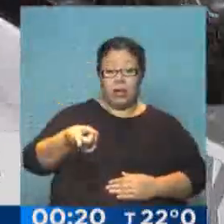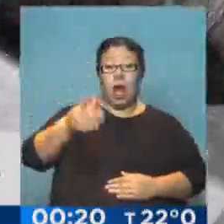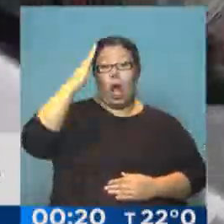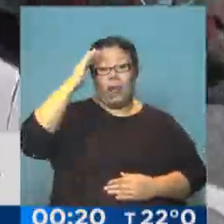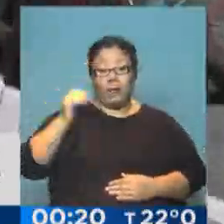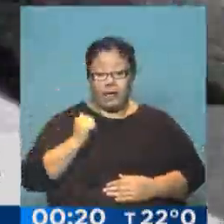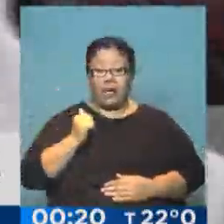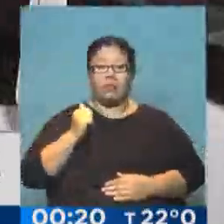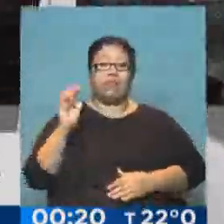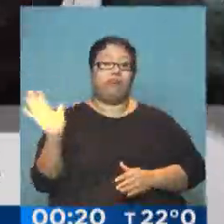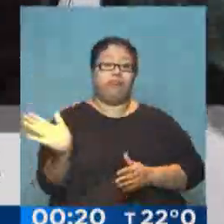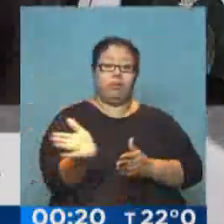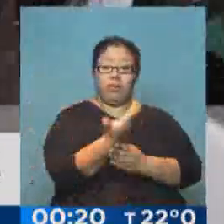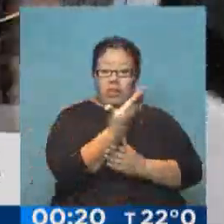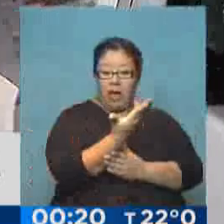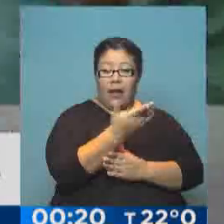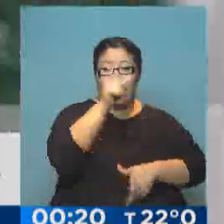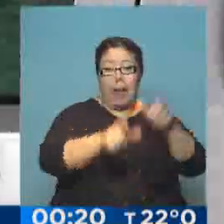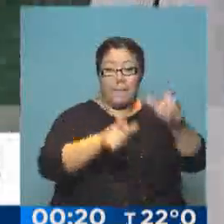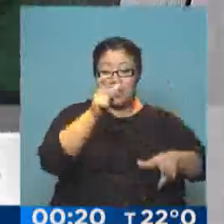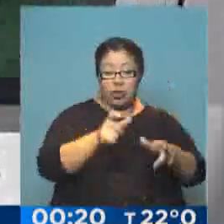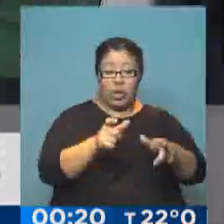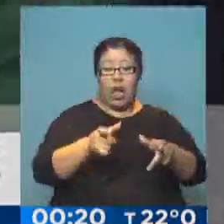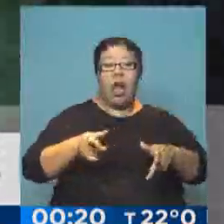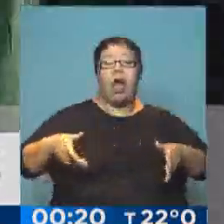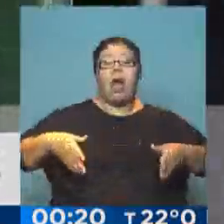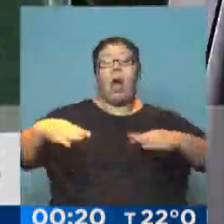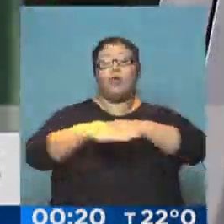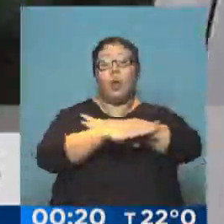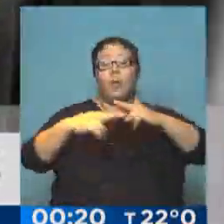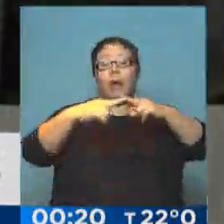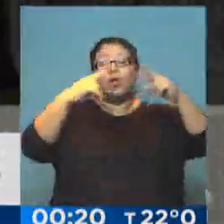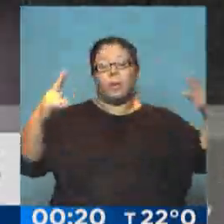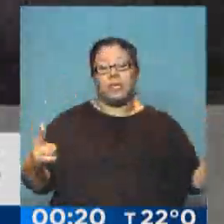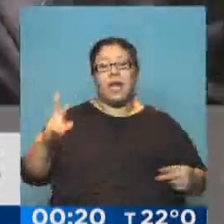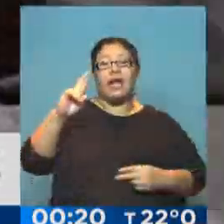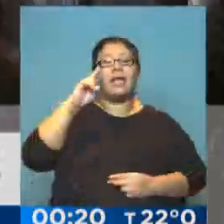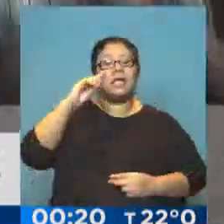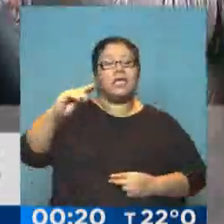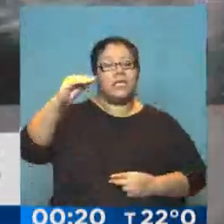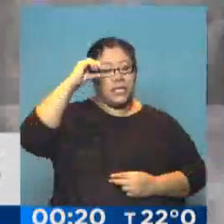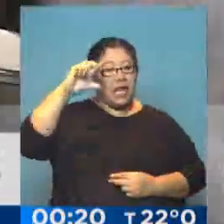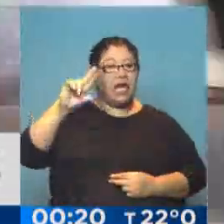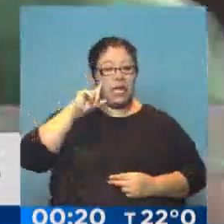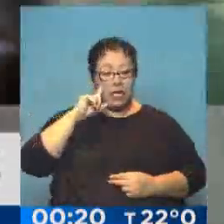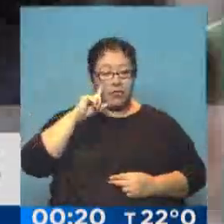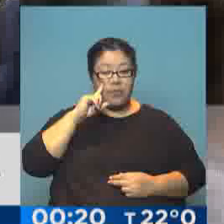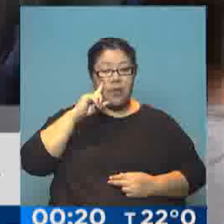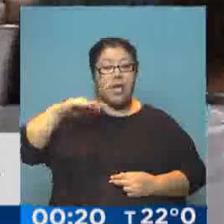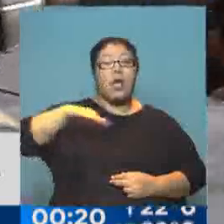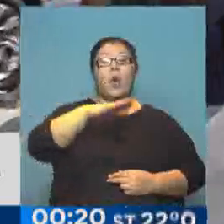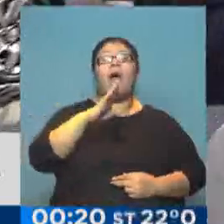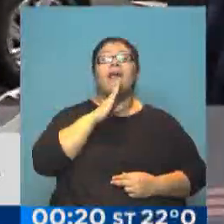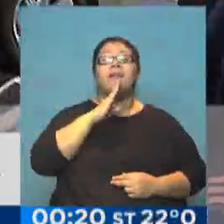Cresta Roja, que cortaban parcialmente la autopista Richeri, entorpeciendo el acceso al Aeropuerto Internacional